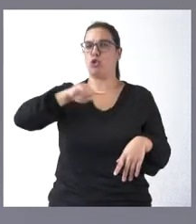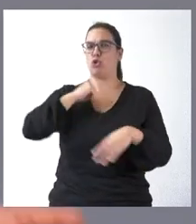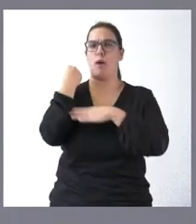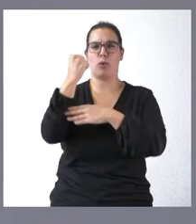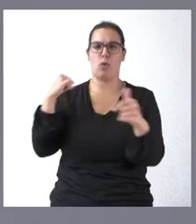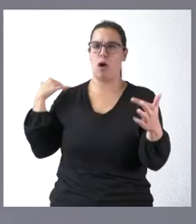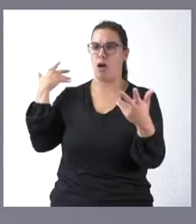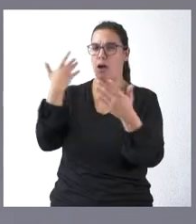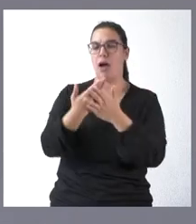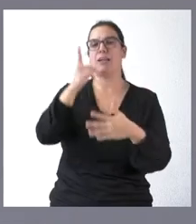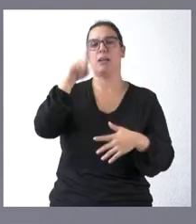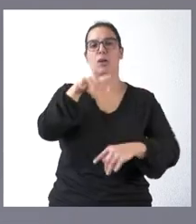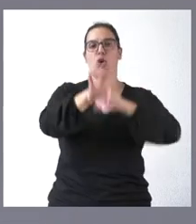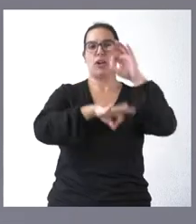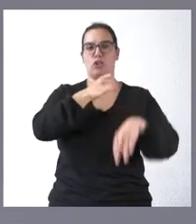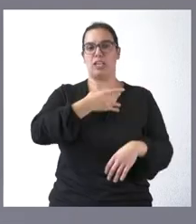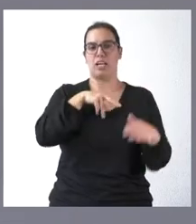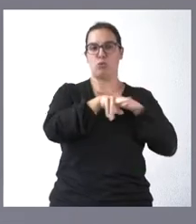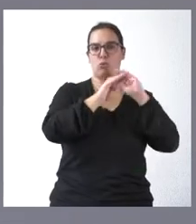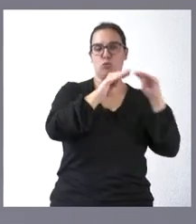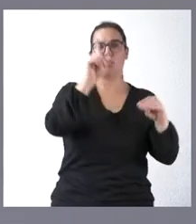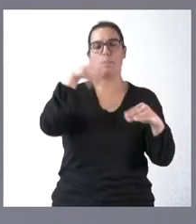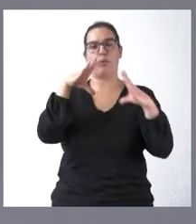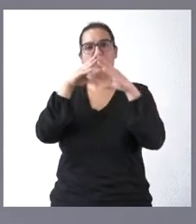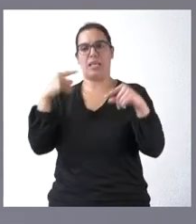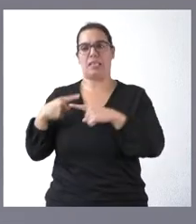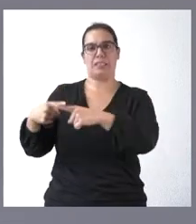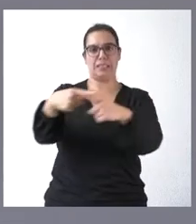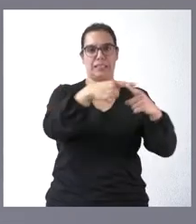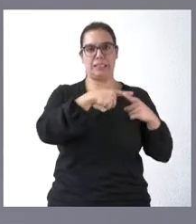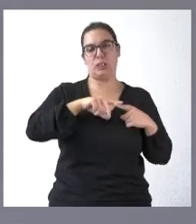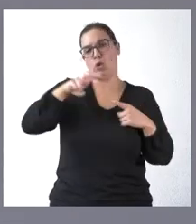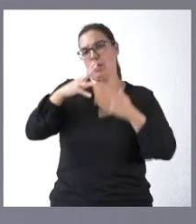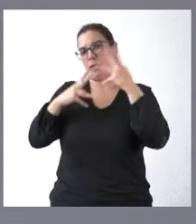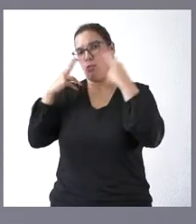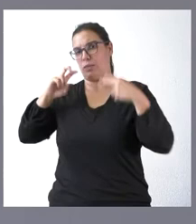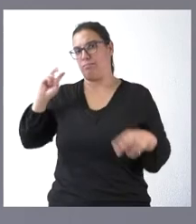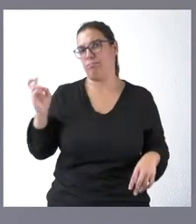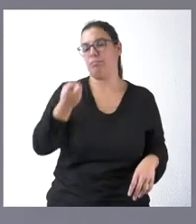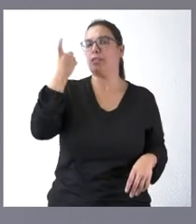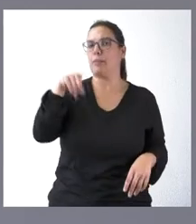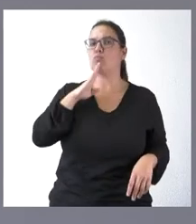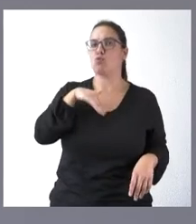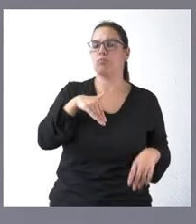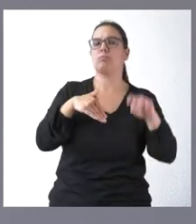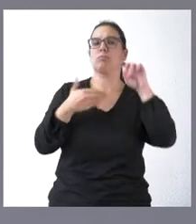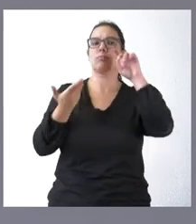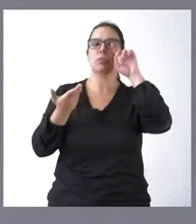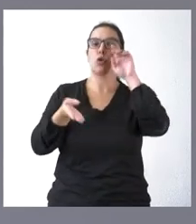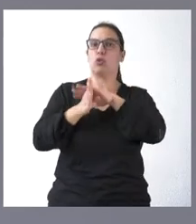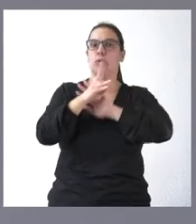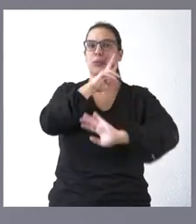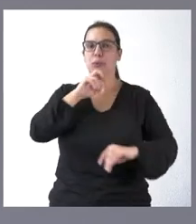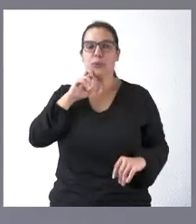mucho tiempo también las organizaciones sindicales tienen medios también la universidad también otras administraciones y también es bueno que se siga manteniendo